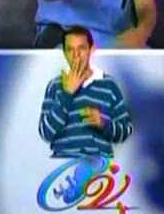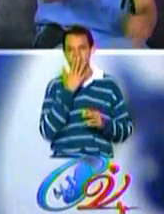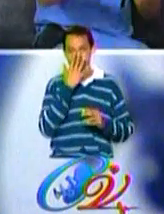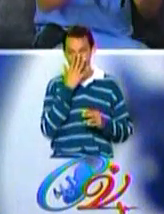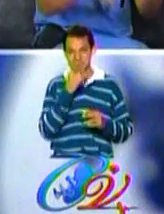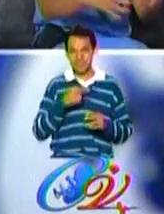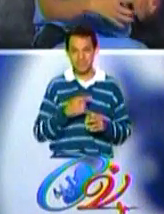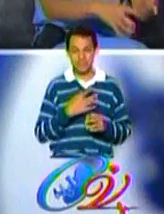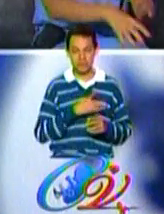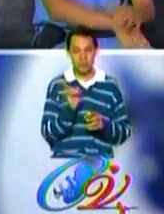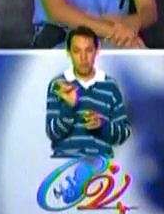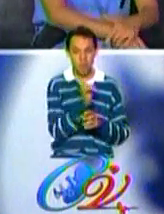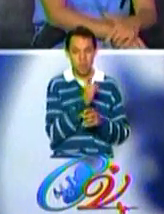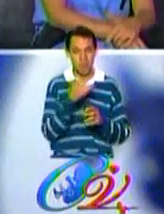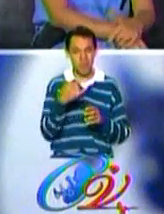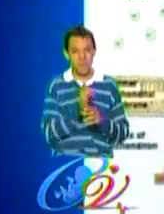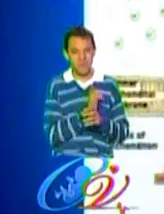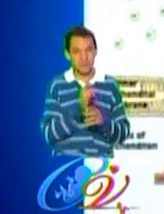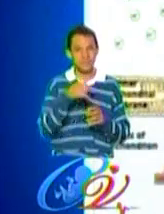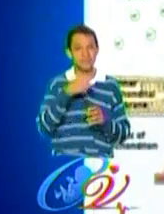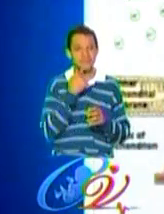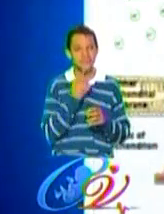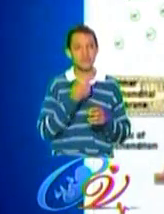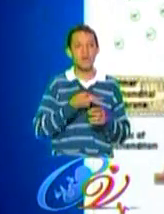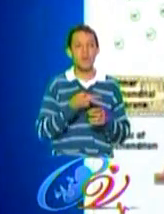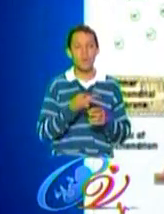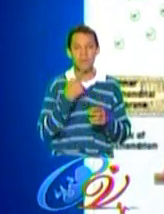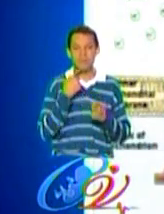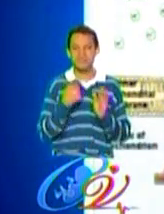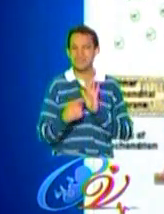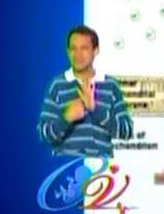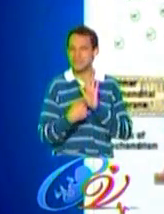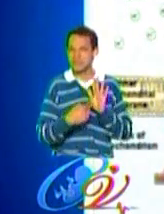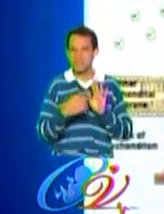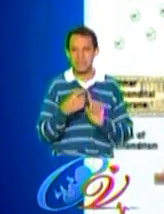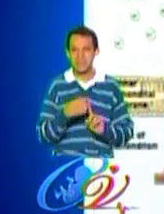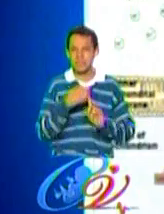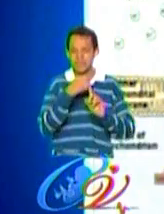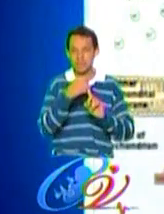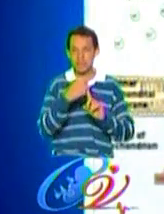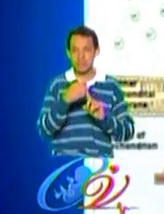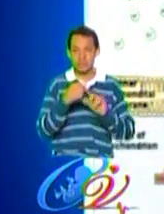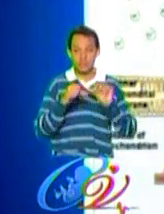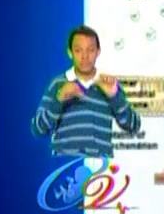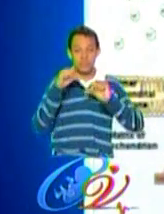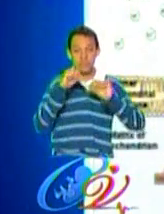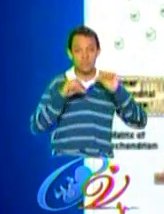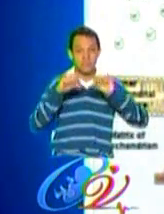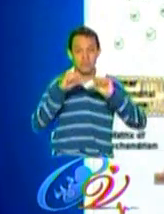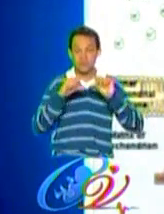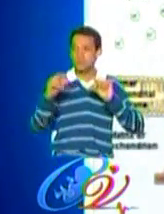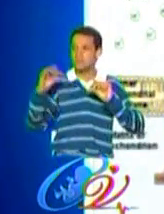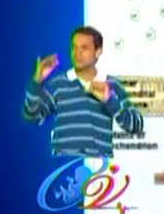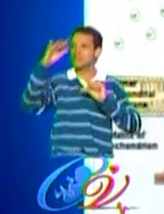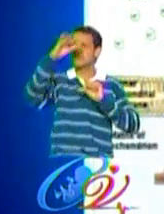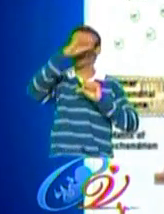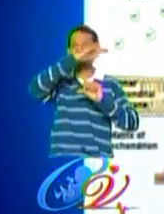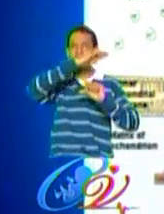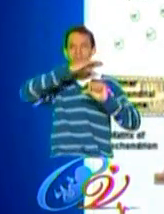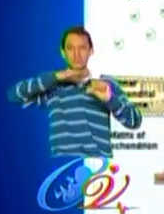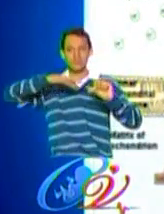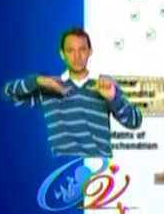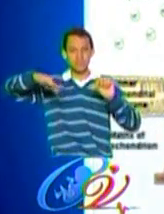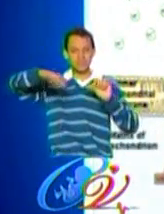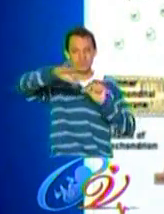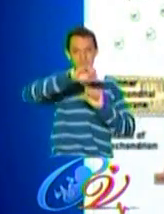célula en la mitocondria, y básicamente muestra cómo los químicos que están en el ambiente pueden dañar la